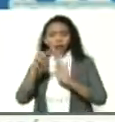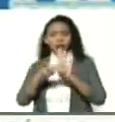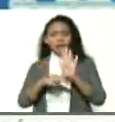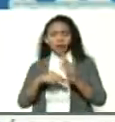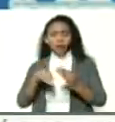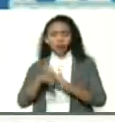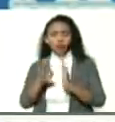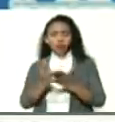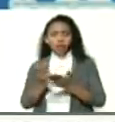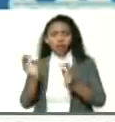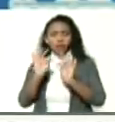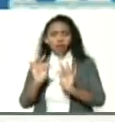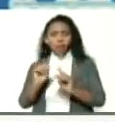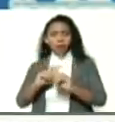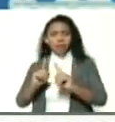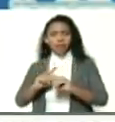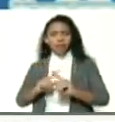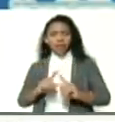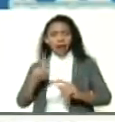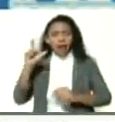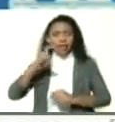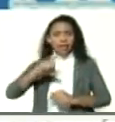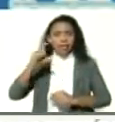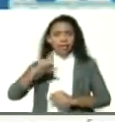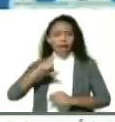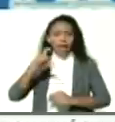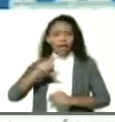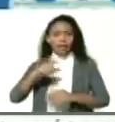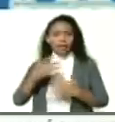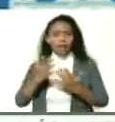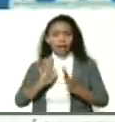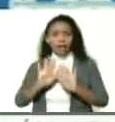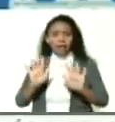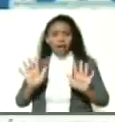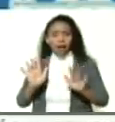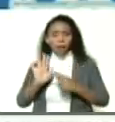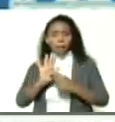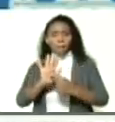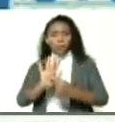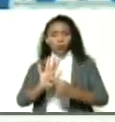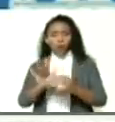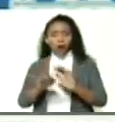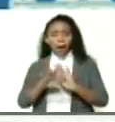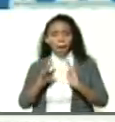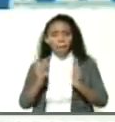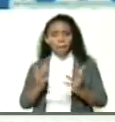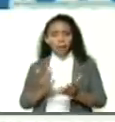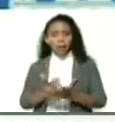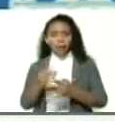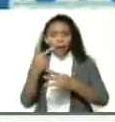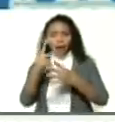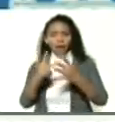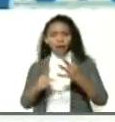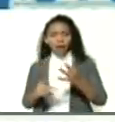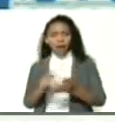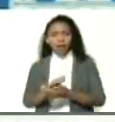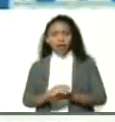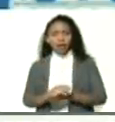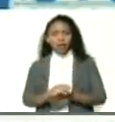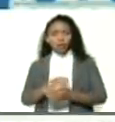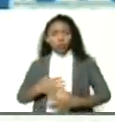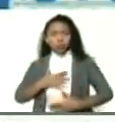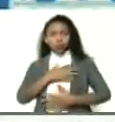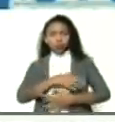un ritmo distinto a las necesidades que está planteando la pandemia, sus variantes, sus